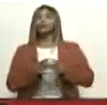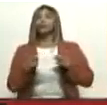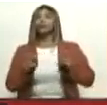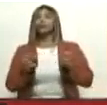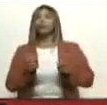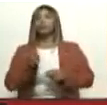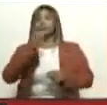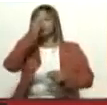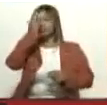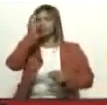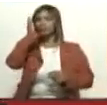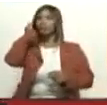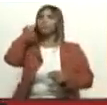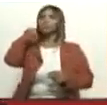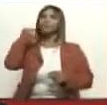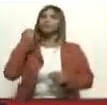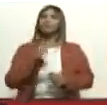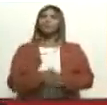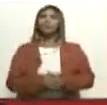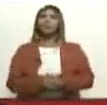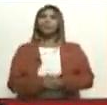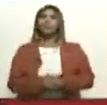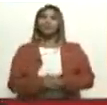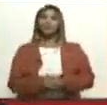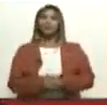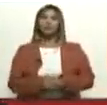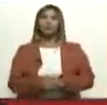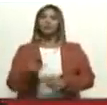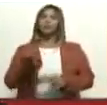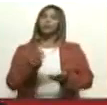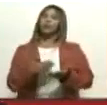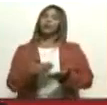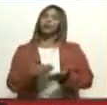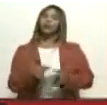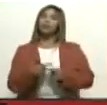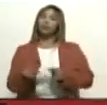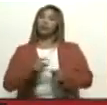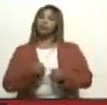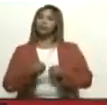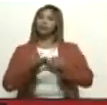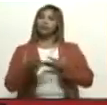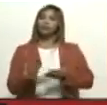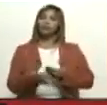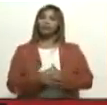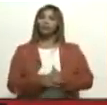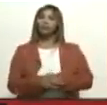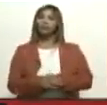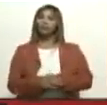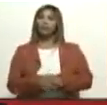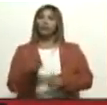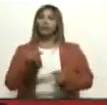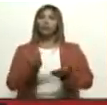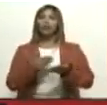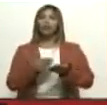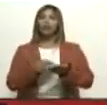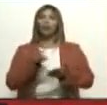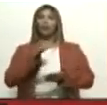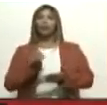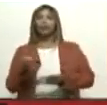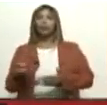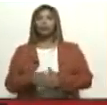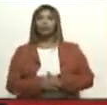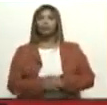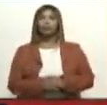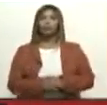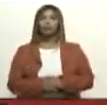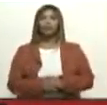temas. Siempre están, también, por supuesto, están los libros de narrativa y los libros de poesía también tienen